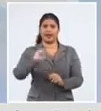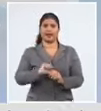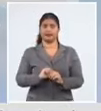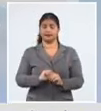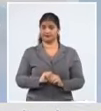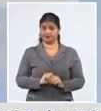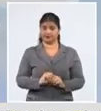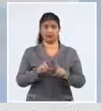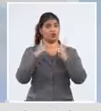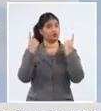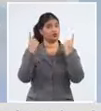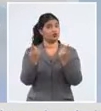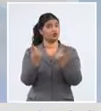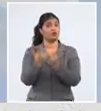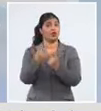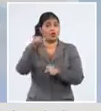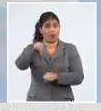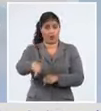pues